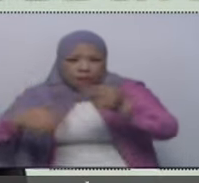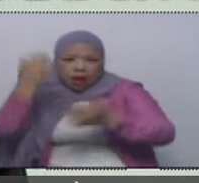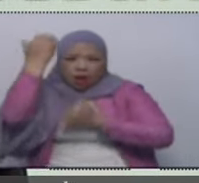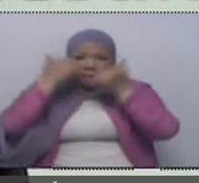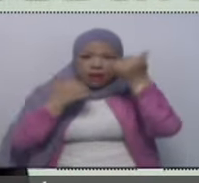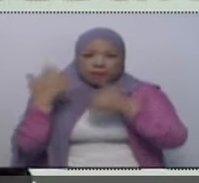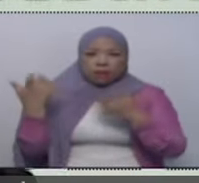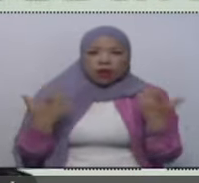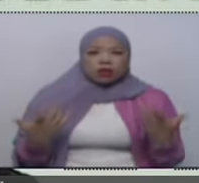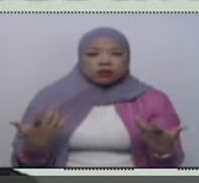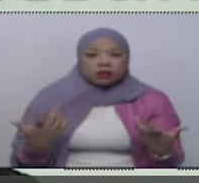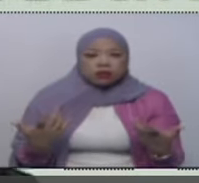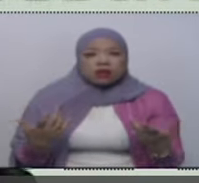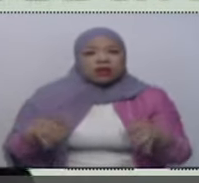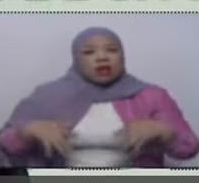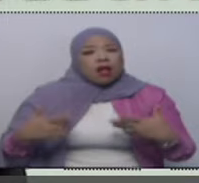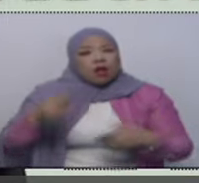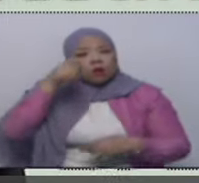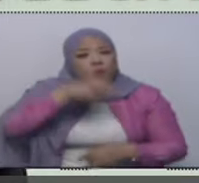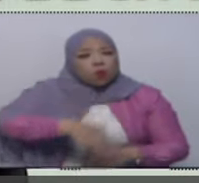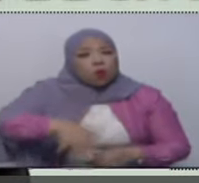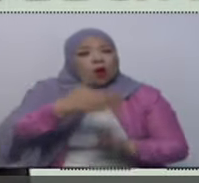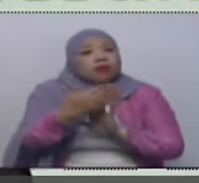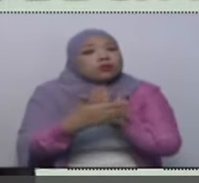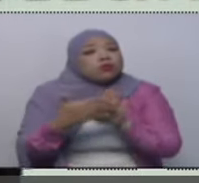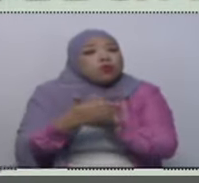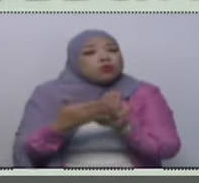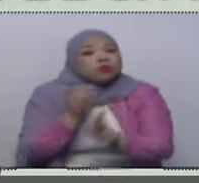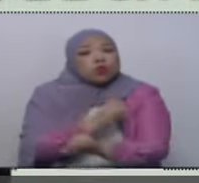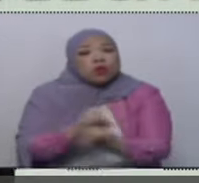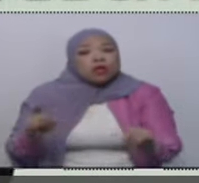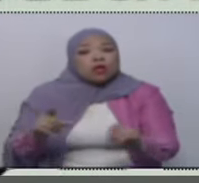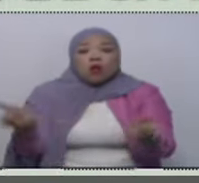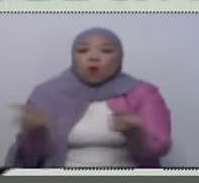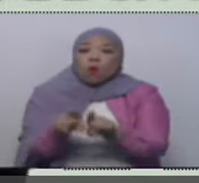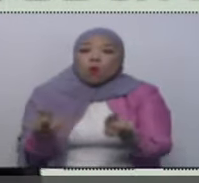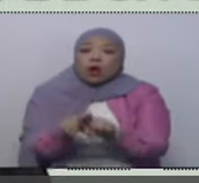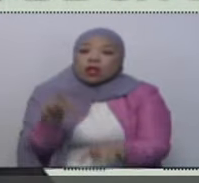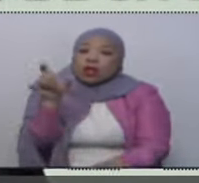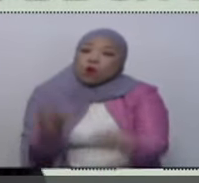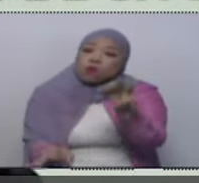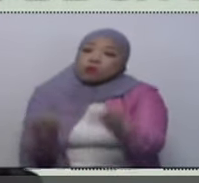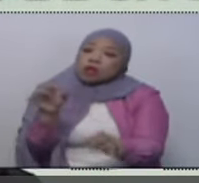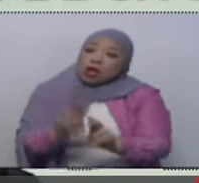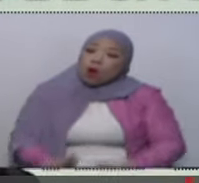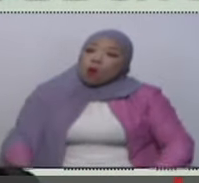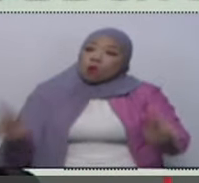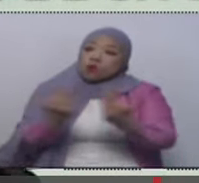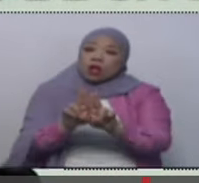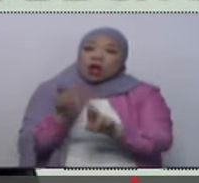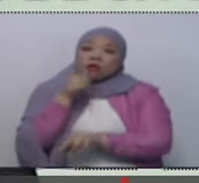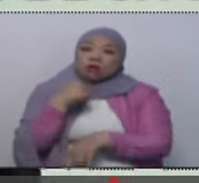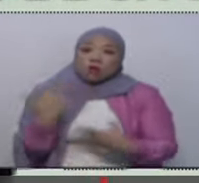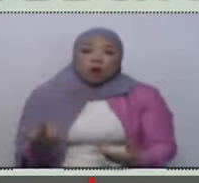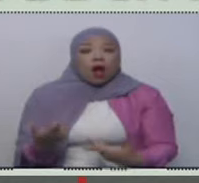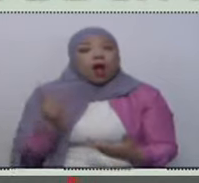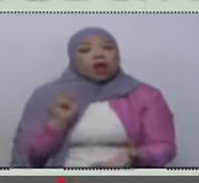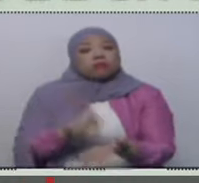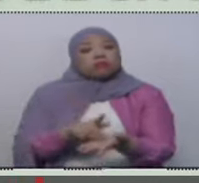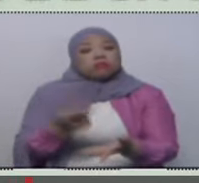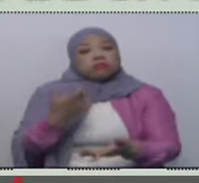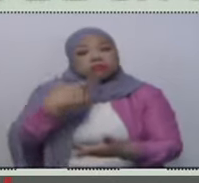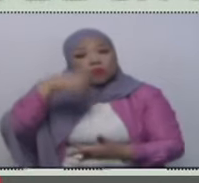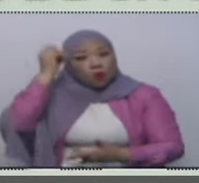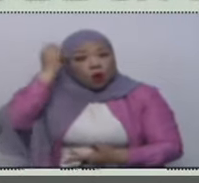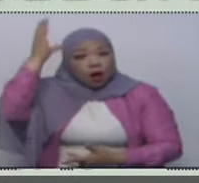digno, ¿qué queda? Otra solución, en ausencia de Consejo de Seguridad, en